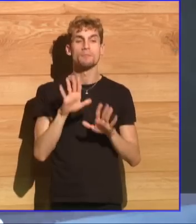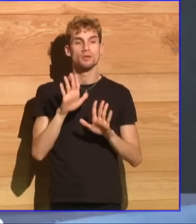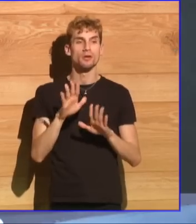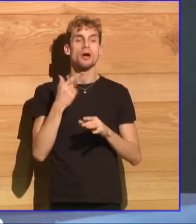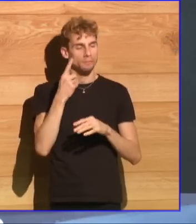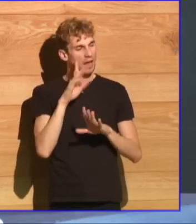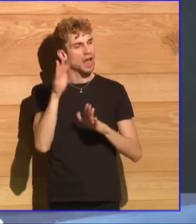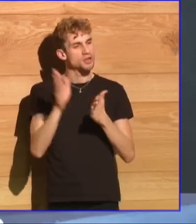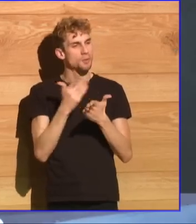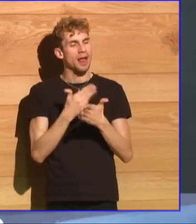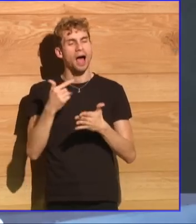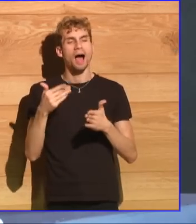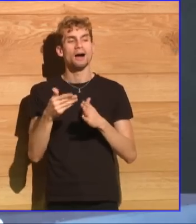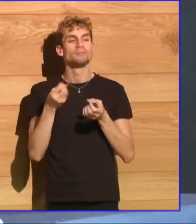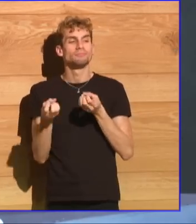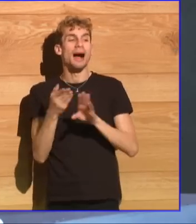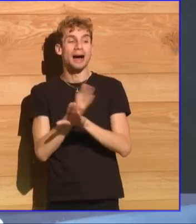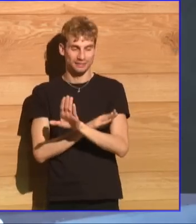la novela.